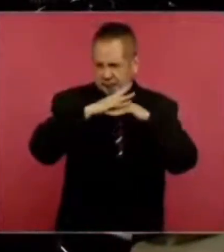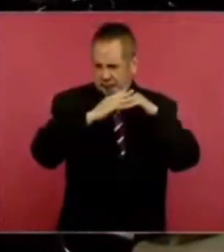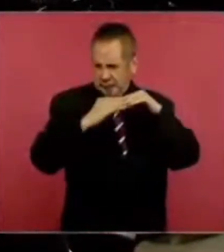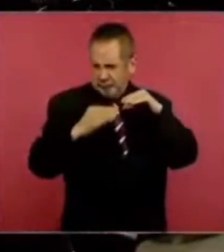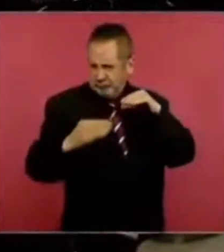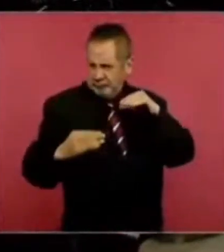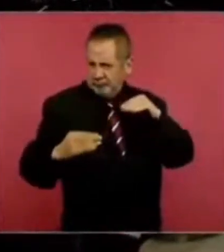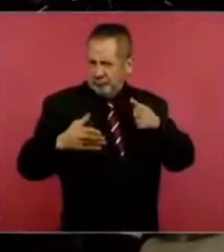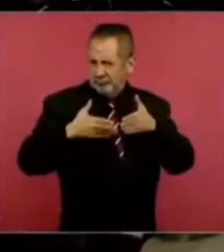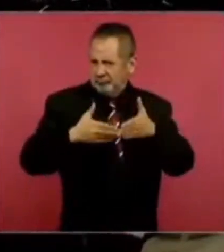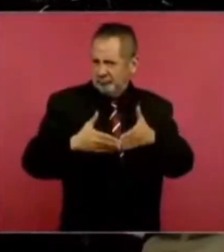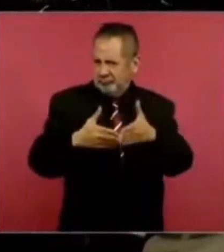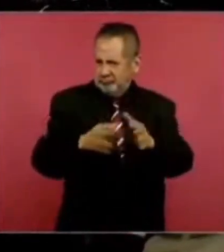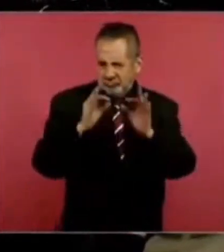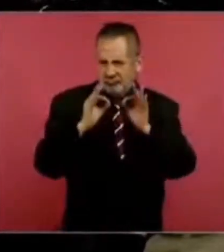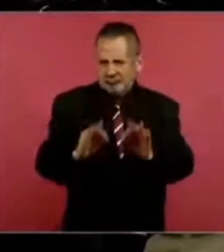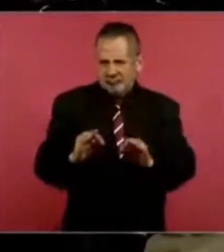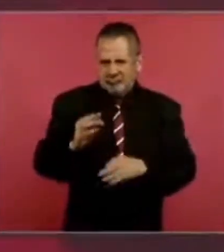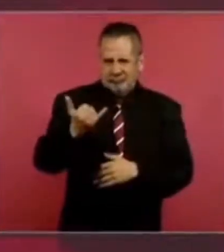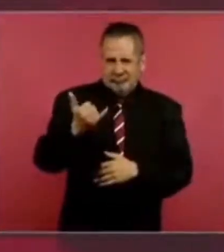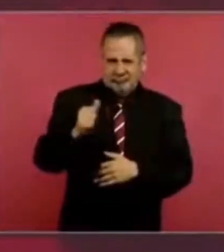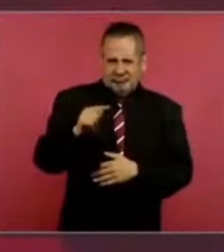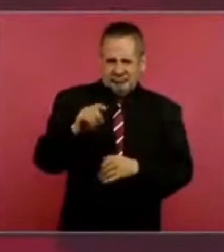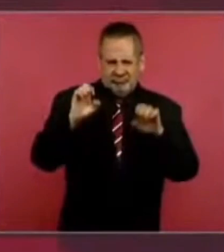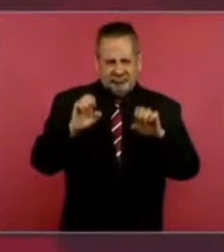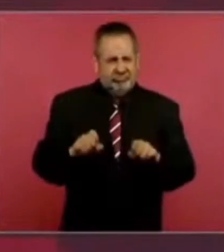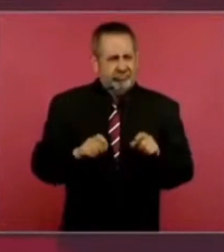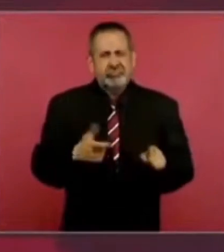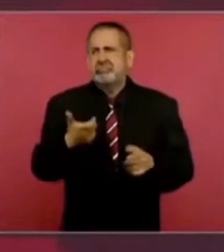un yate que